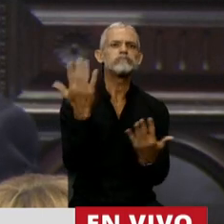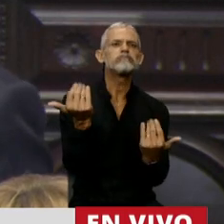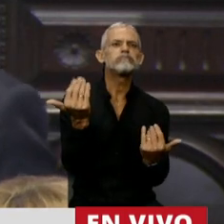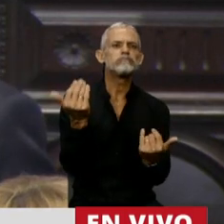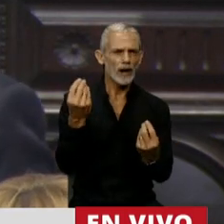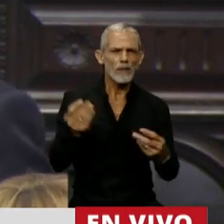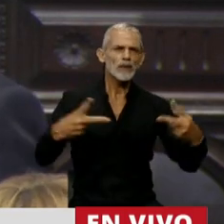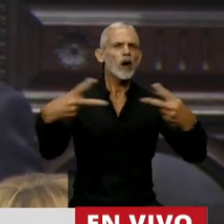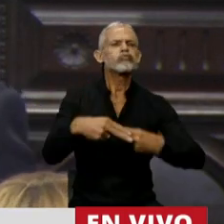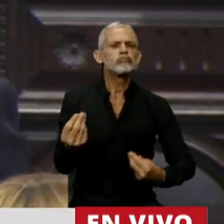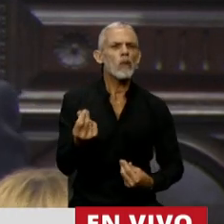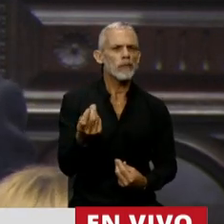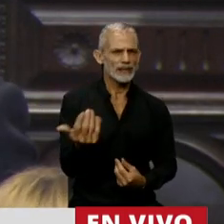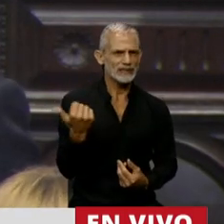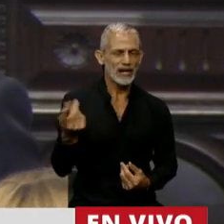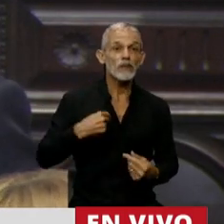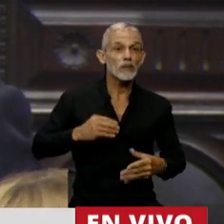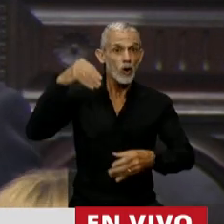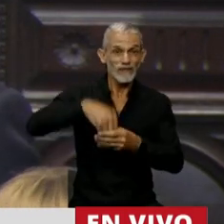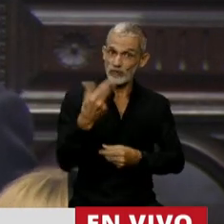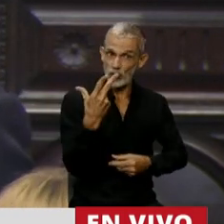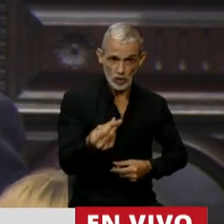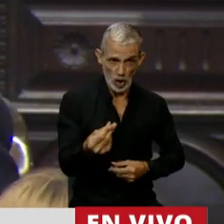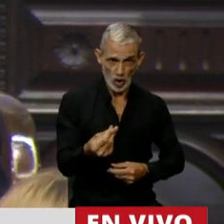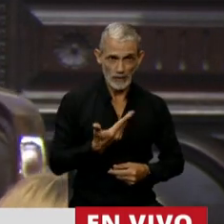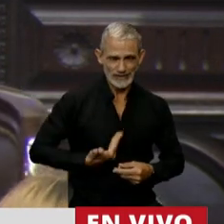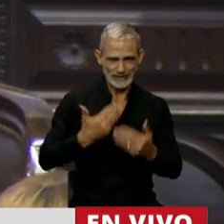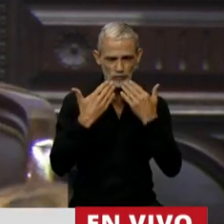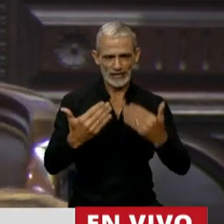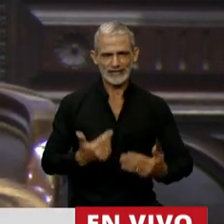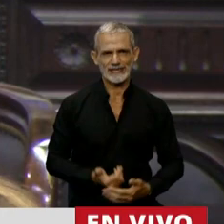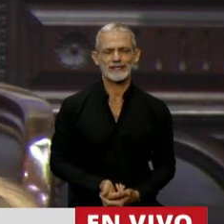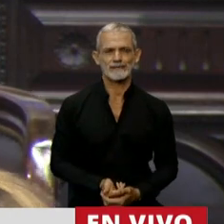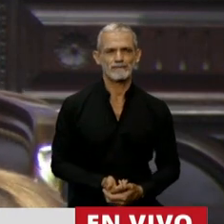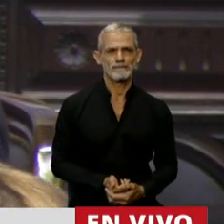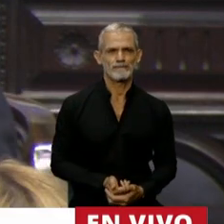de esta acción. Y por eso nuestro voto es negativo, presidente. Gracias.